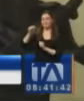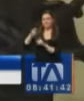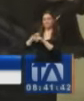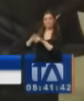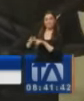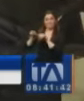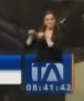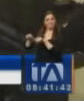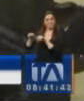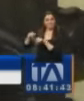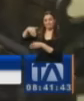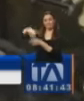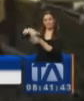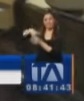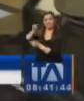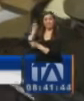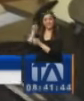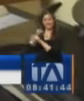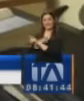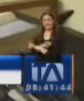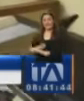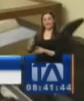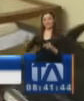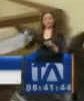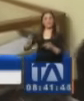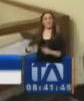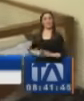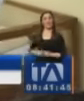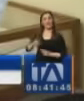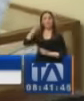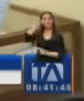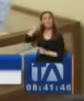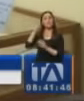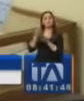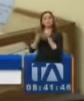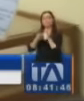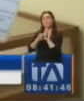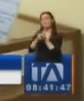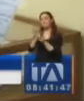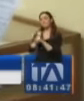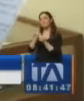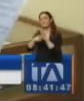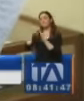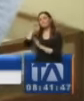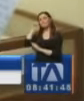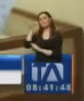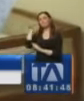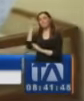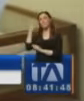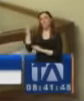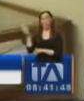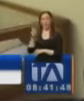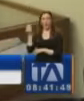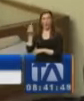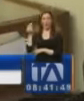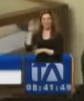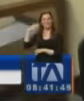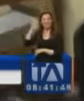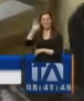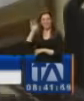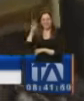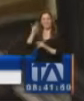para hacer impresos como este, diferentes. Recuerden ustedes, y quizás ustedes ya no lo recuerdan porque son jóvenes, que